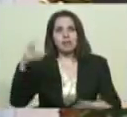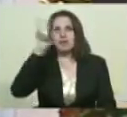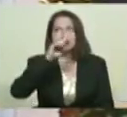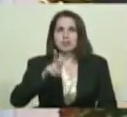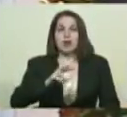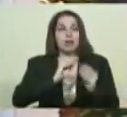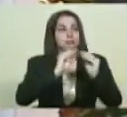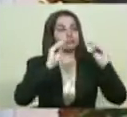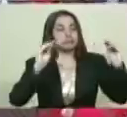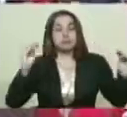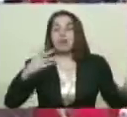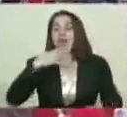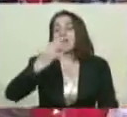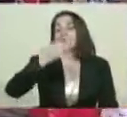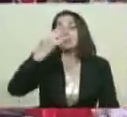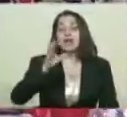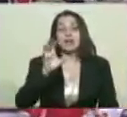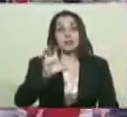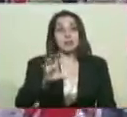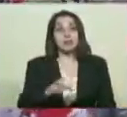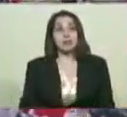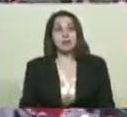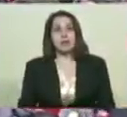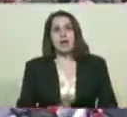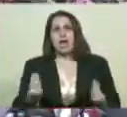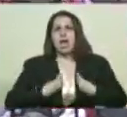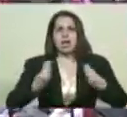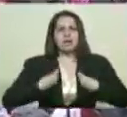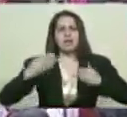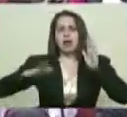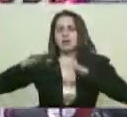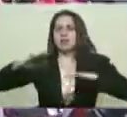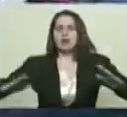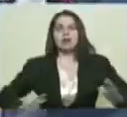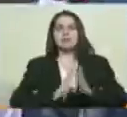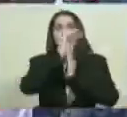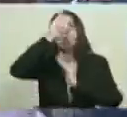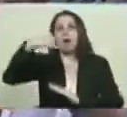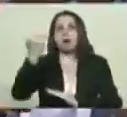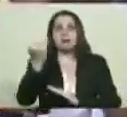anunciando la verdad de nuestra patria. ¡Que vivan los tambores de San Juan!